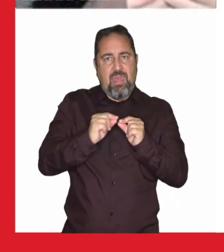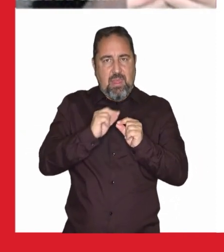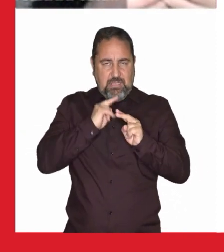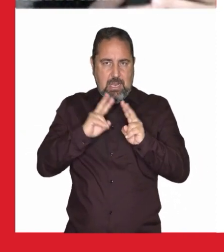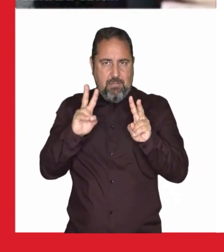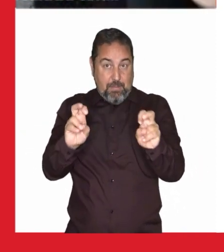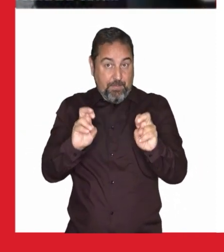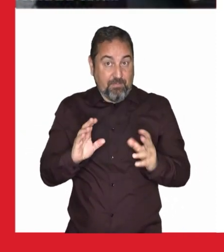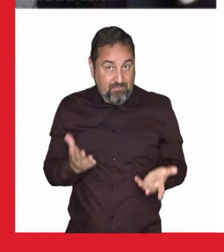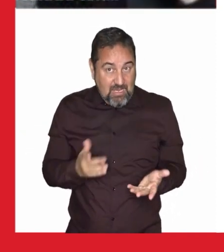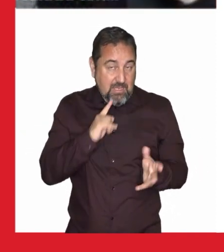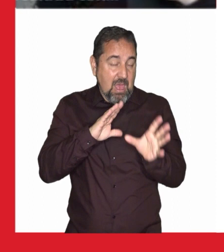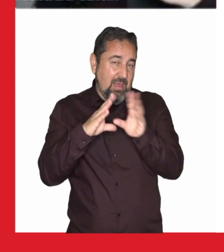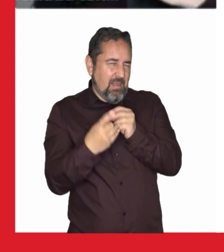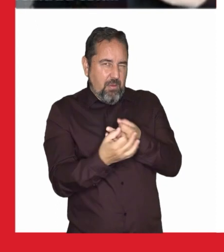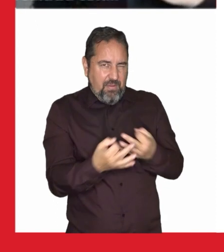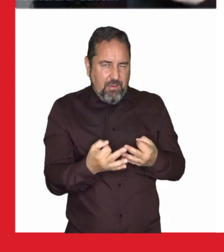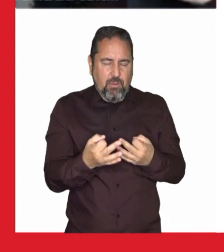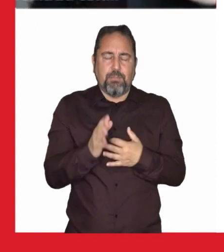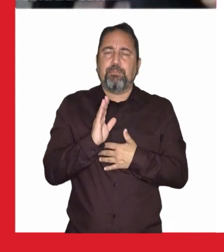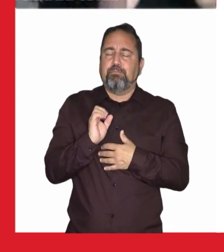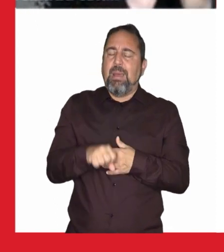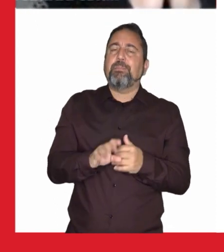a medida. ¿De acuerdo?